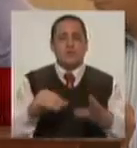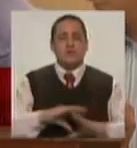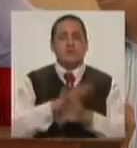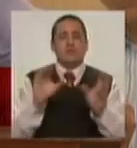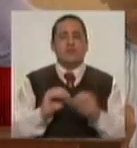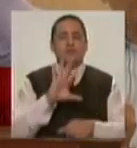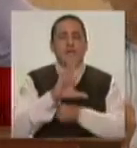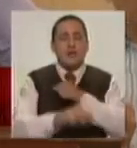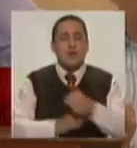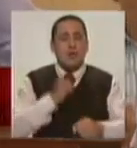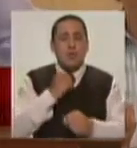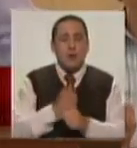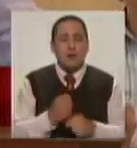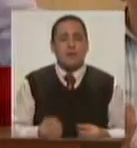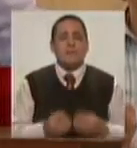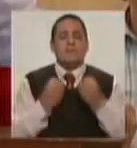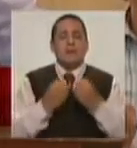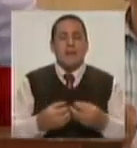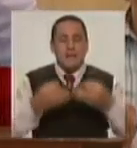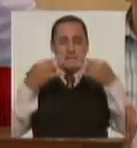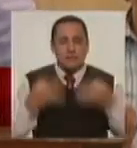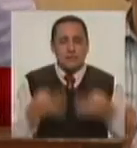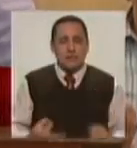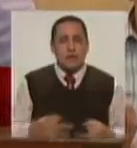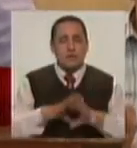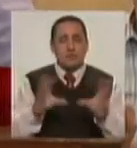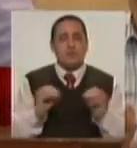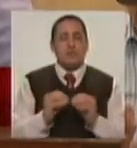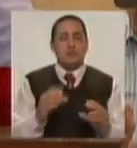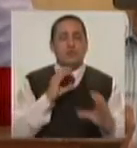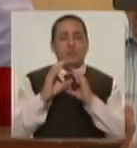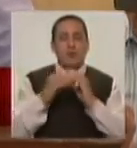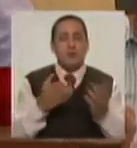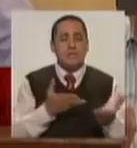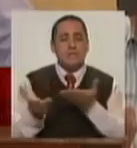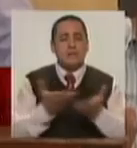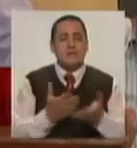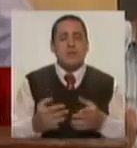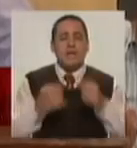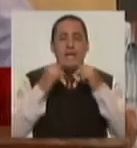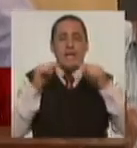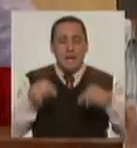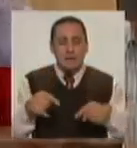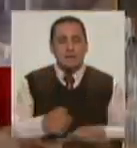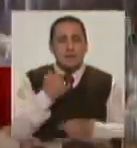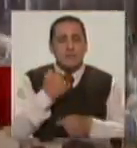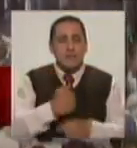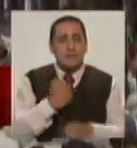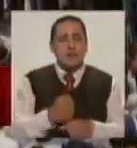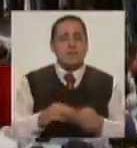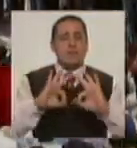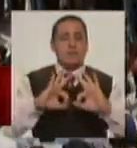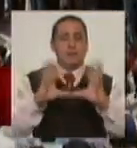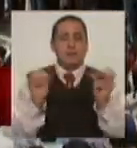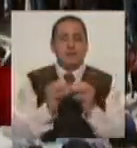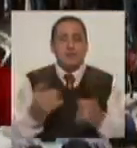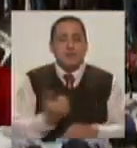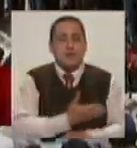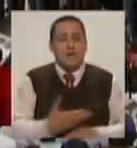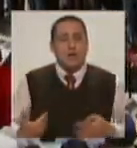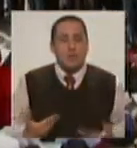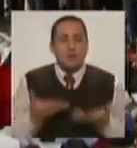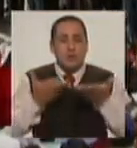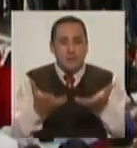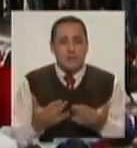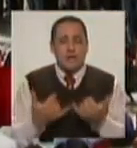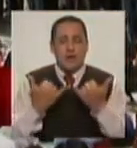los próximos 5 años para asegurar su calidad y su nivel de servicio. Eso es eficiencia y eso es lo que el gobierno les trae